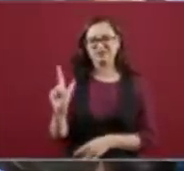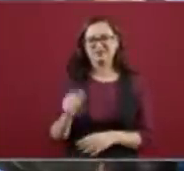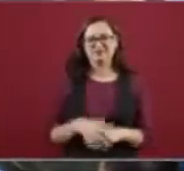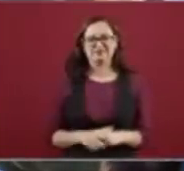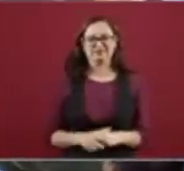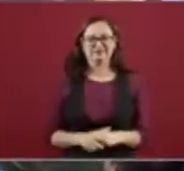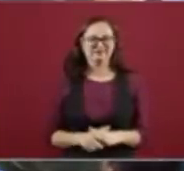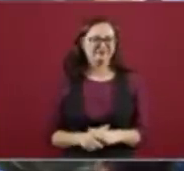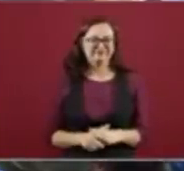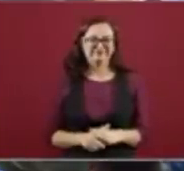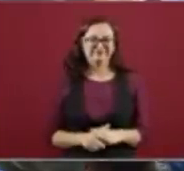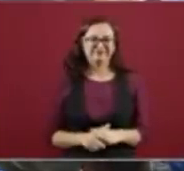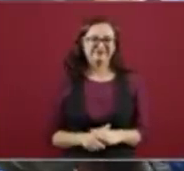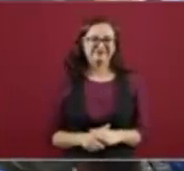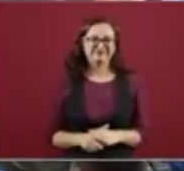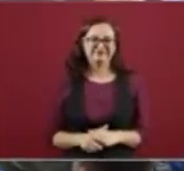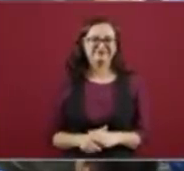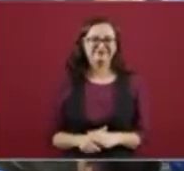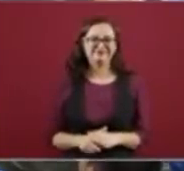Entonces,